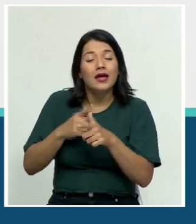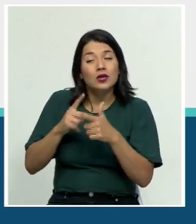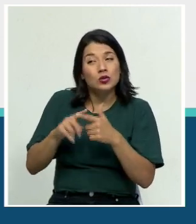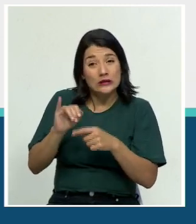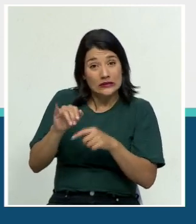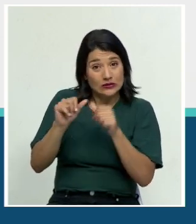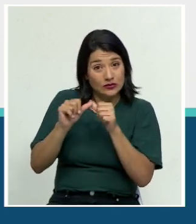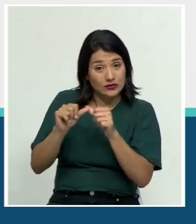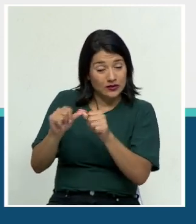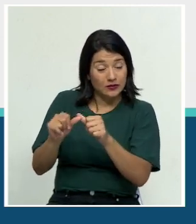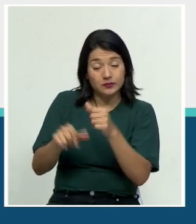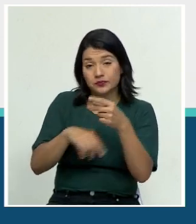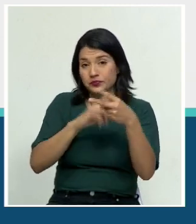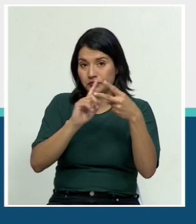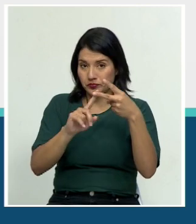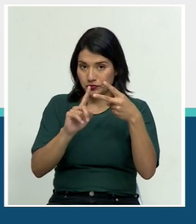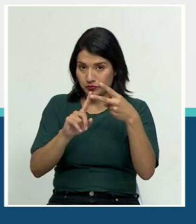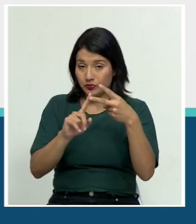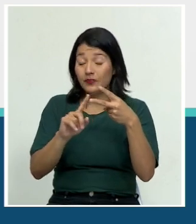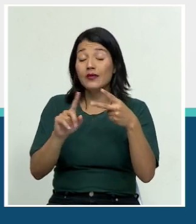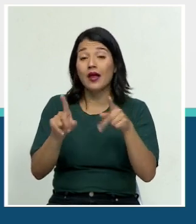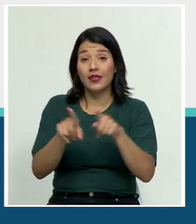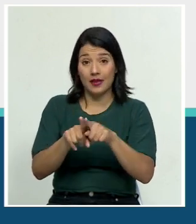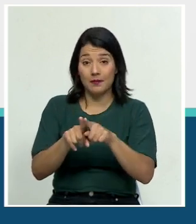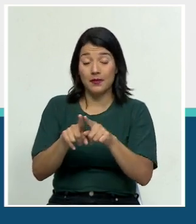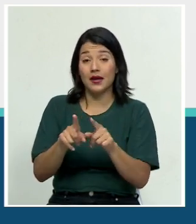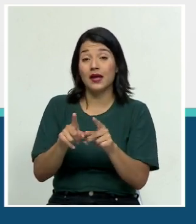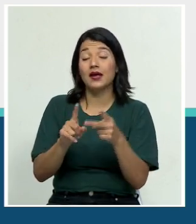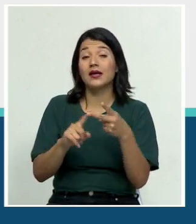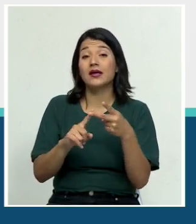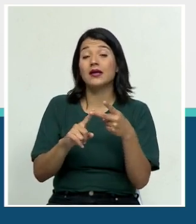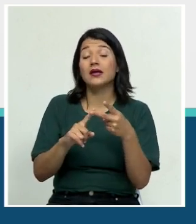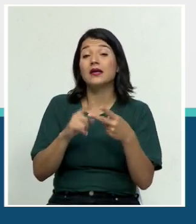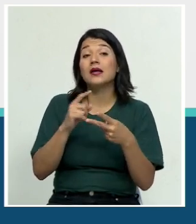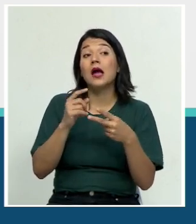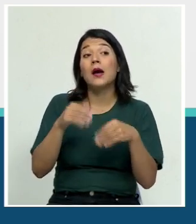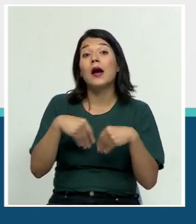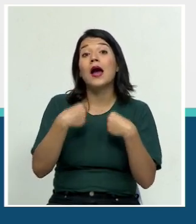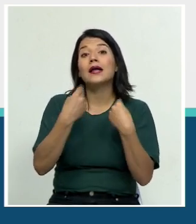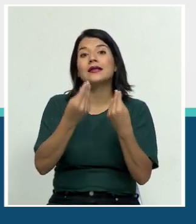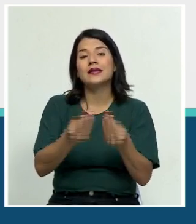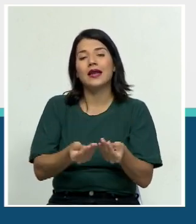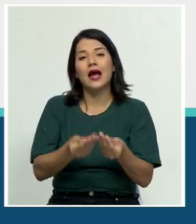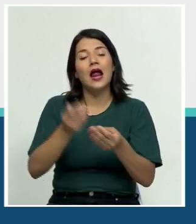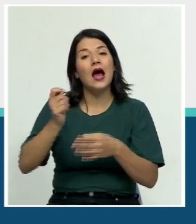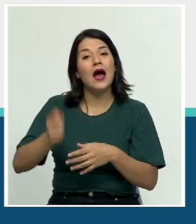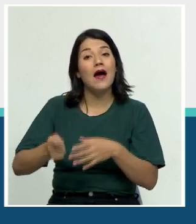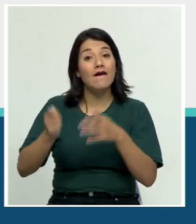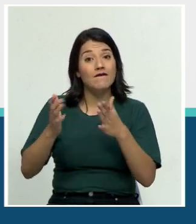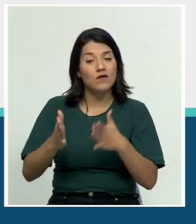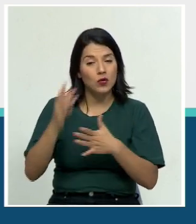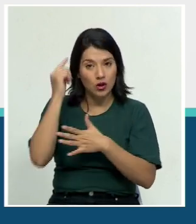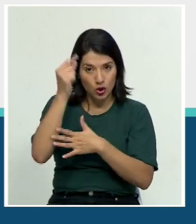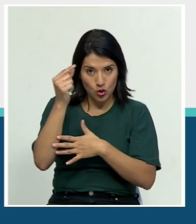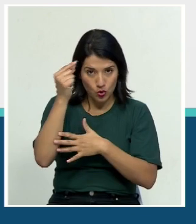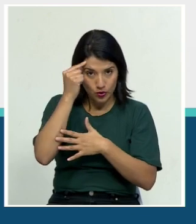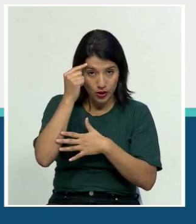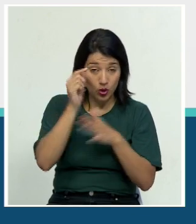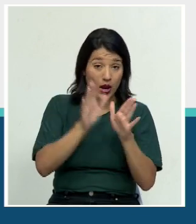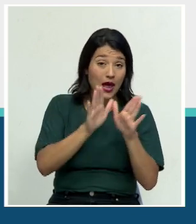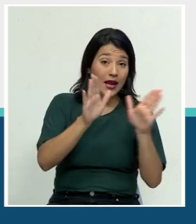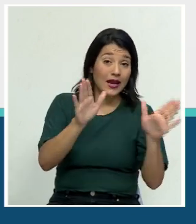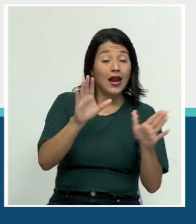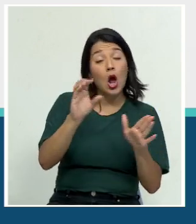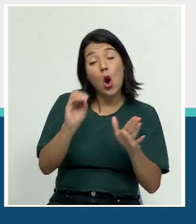continuar. Y adicionalmente vamos a entregarle también a la Procuraduría, ya sea a la Procuraduría General o a la de la